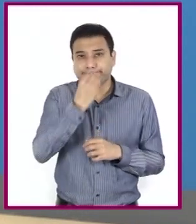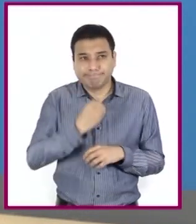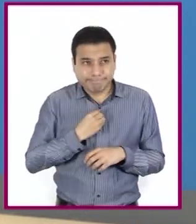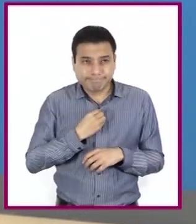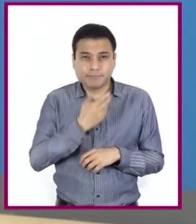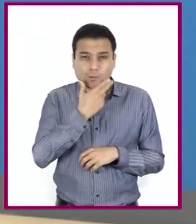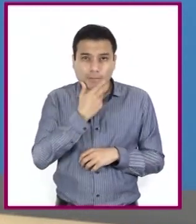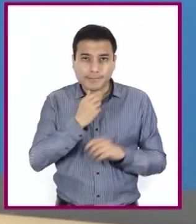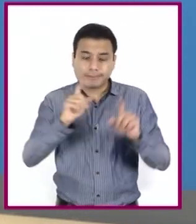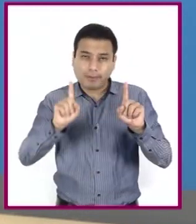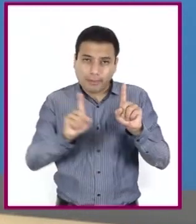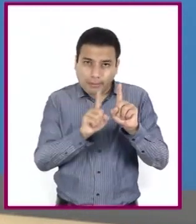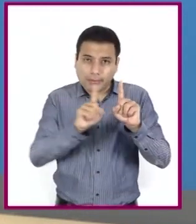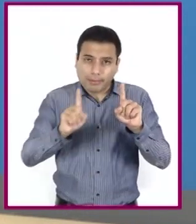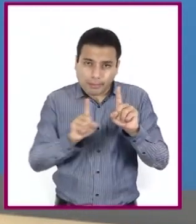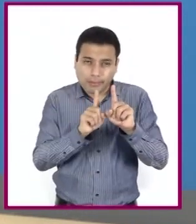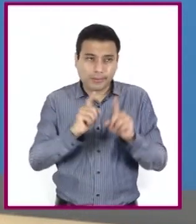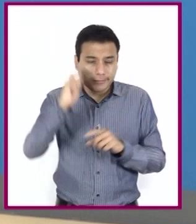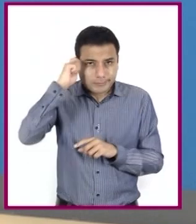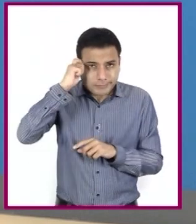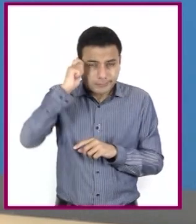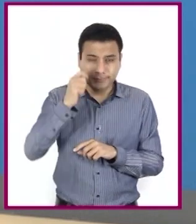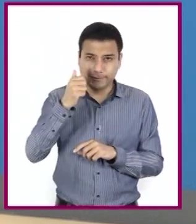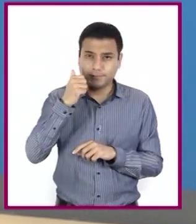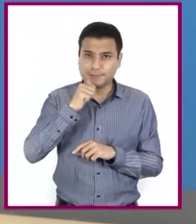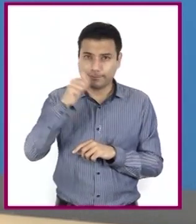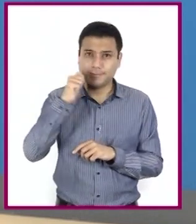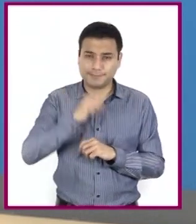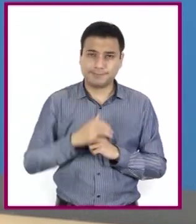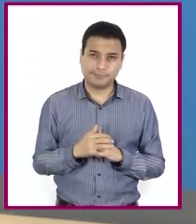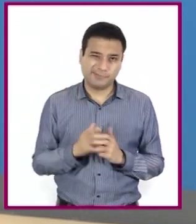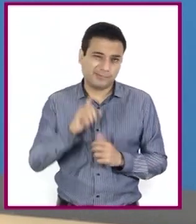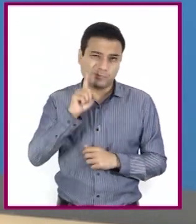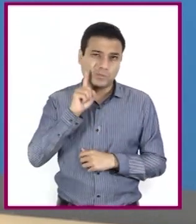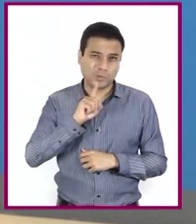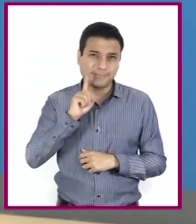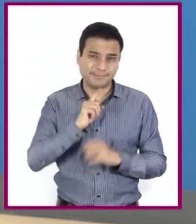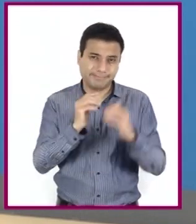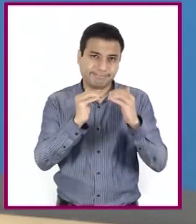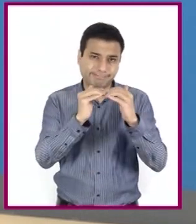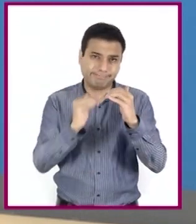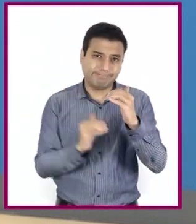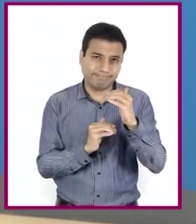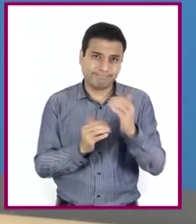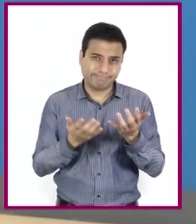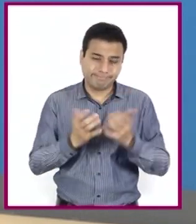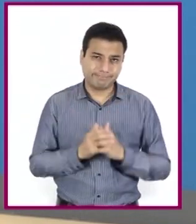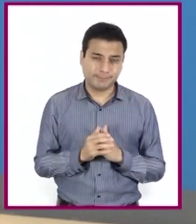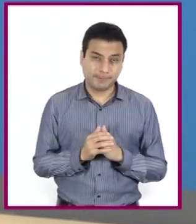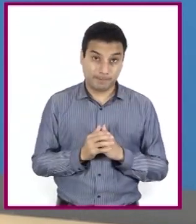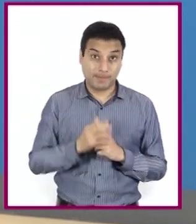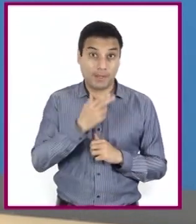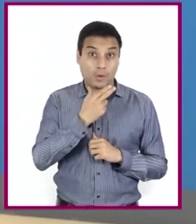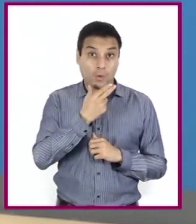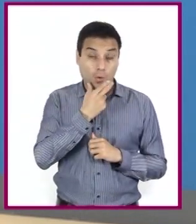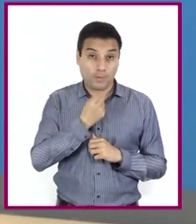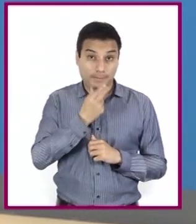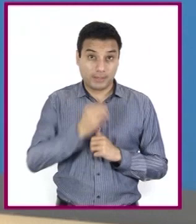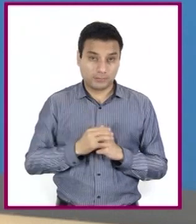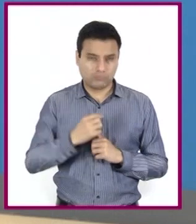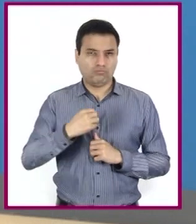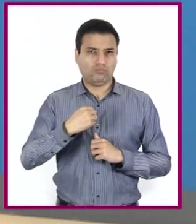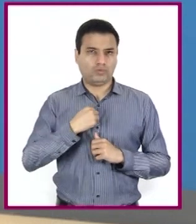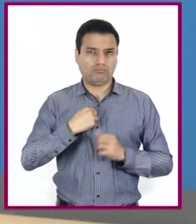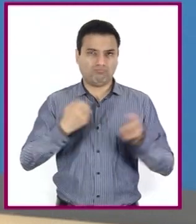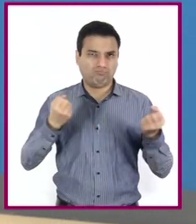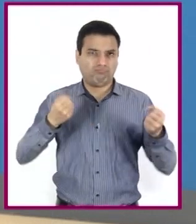en la situación tradicional de inferioridad. En ambos casos, el hombre era el sexo